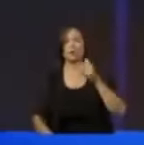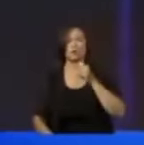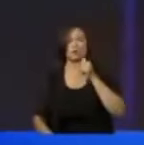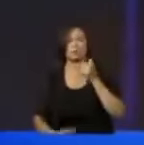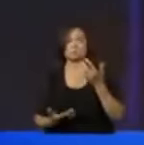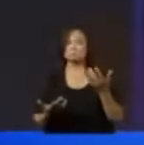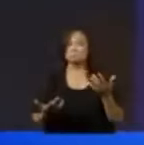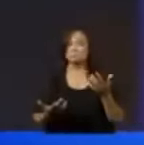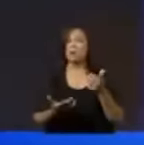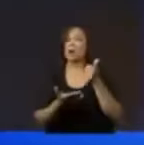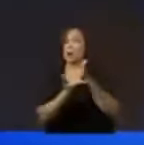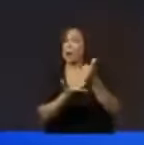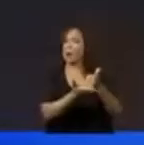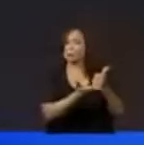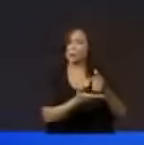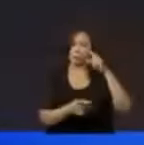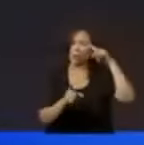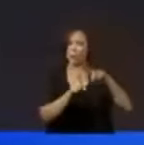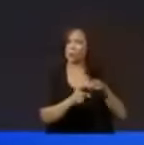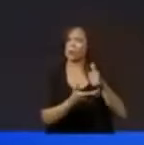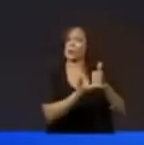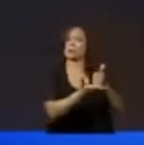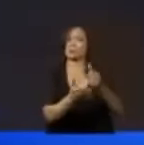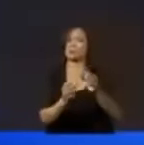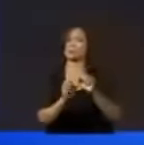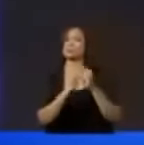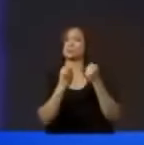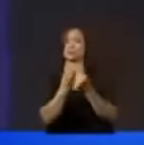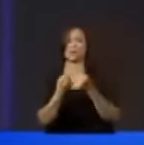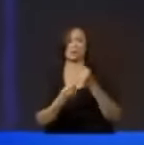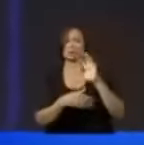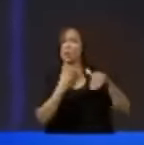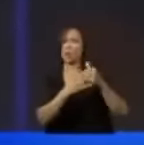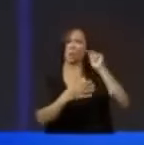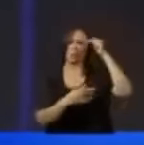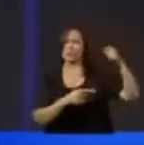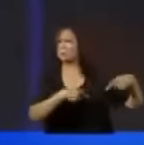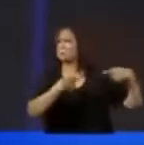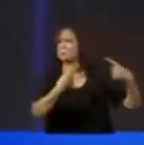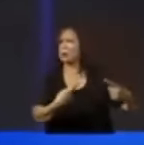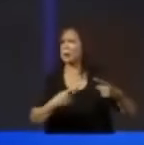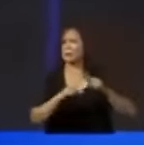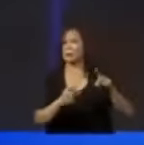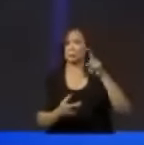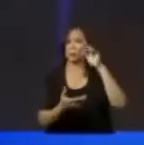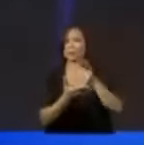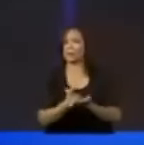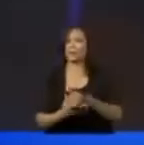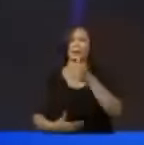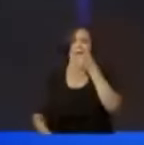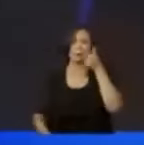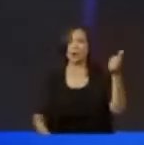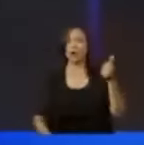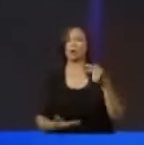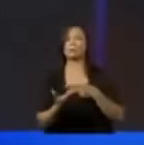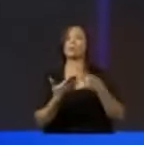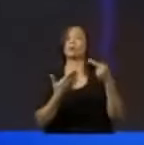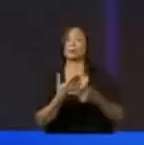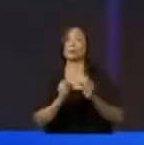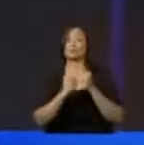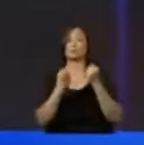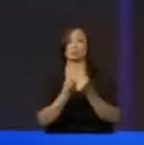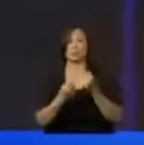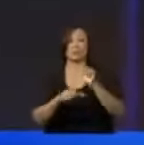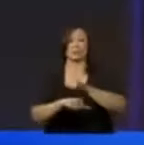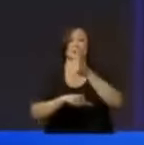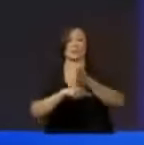nos opondremos a las ayudas sociales. La han hecho todos los gobiernos. Pero creo que la mejor política social es